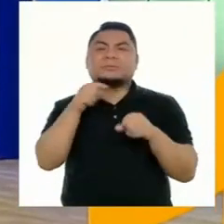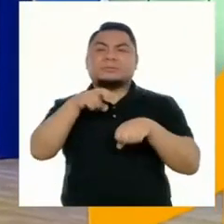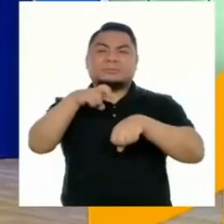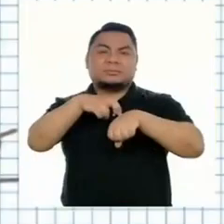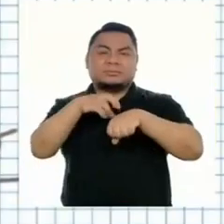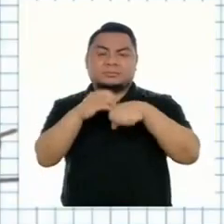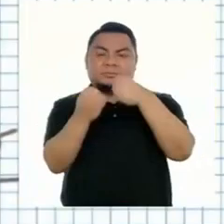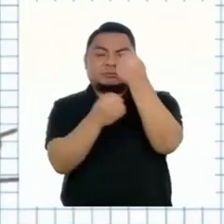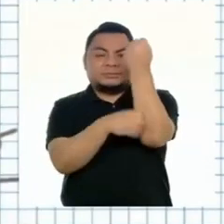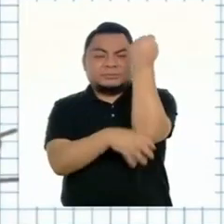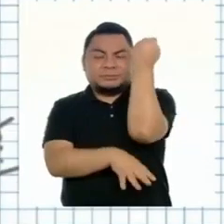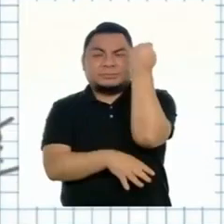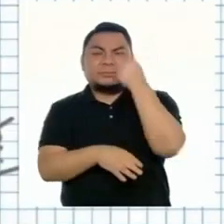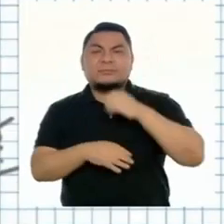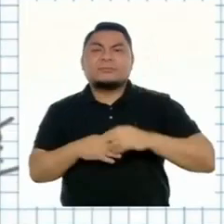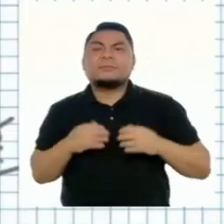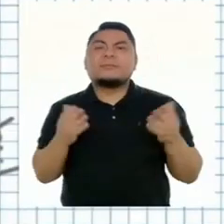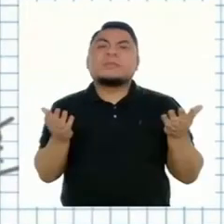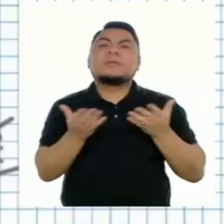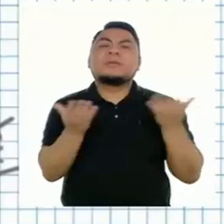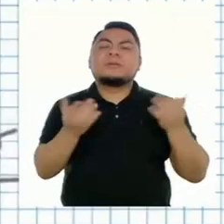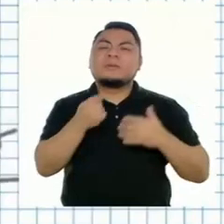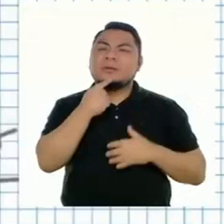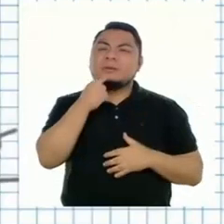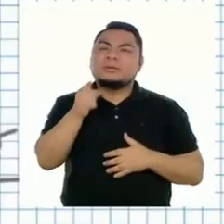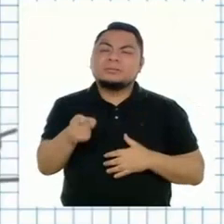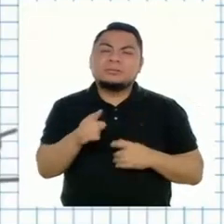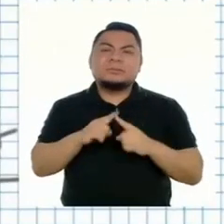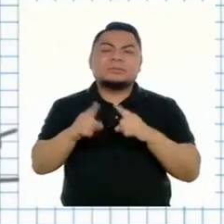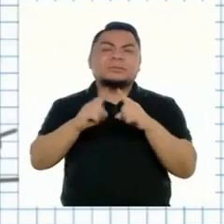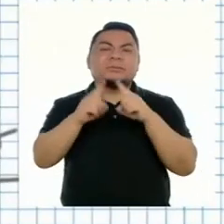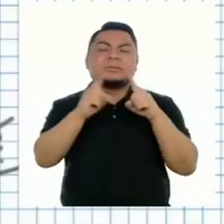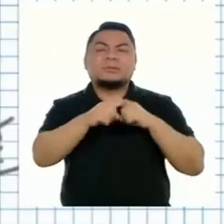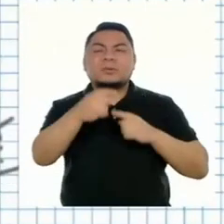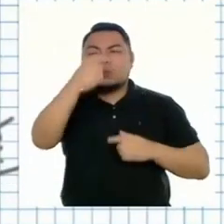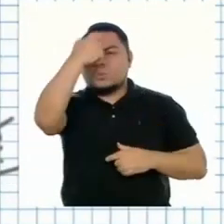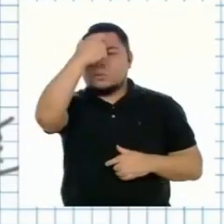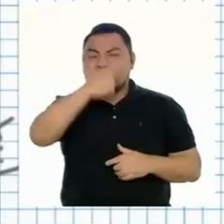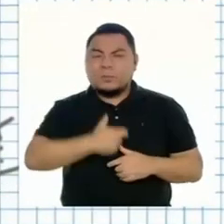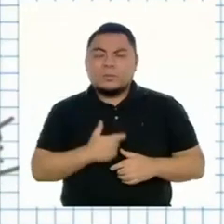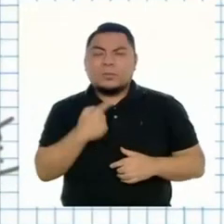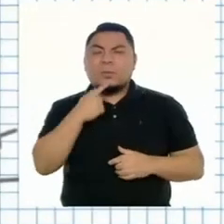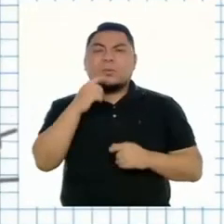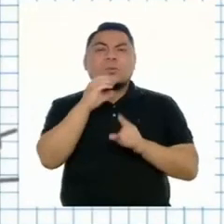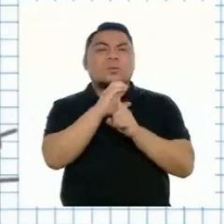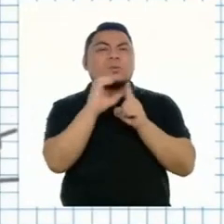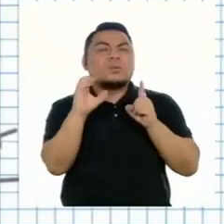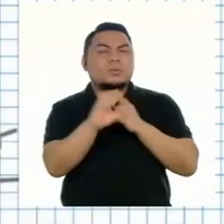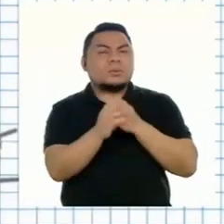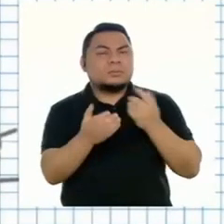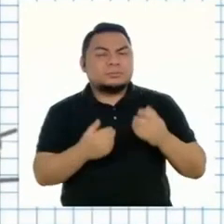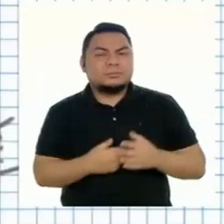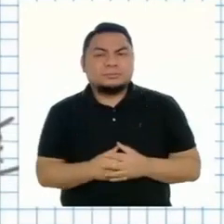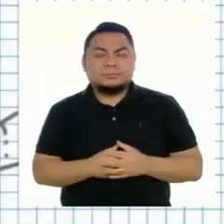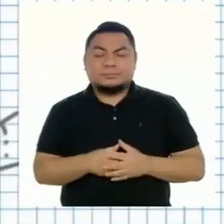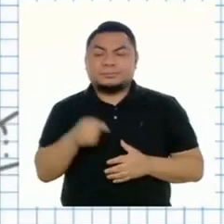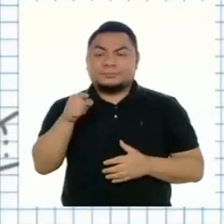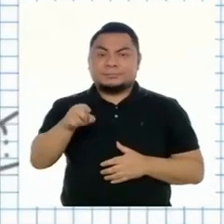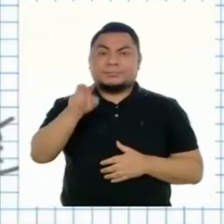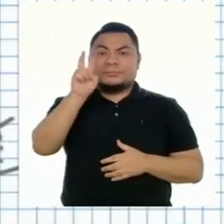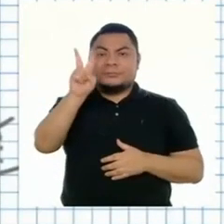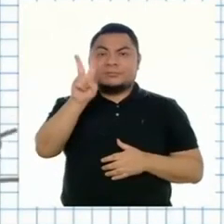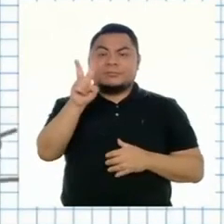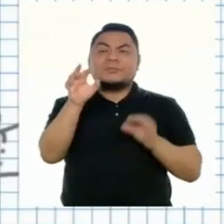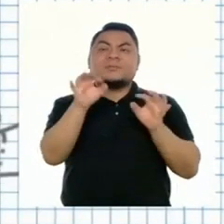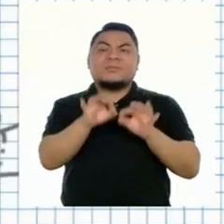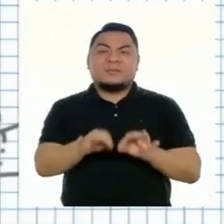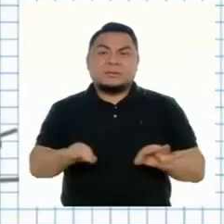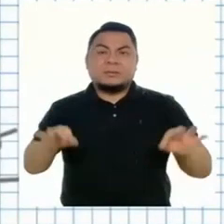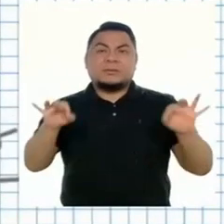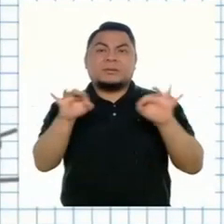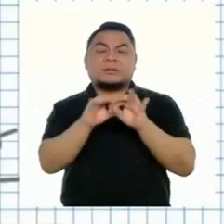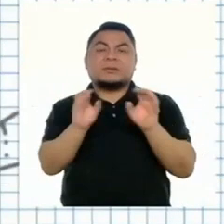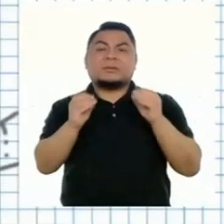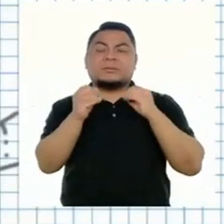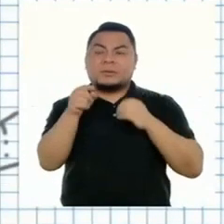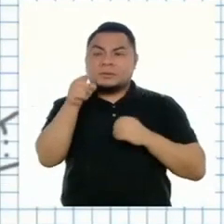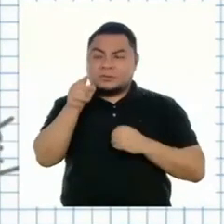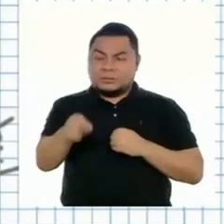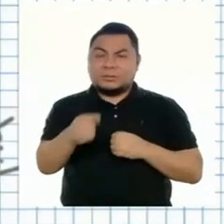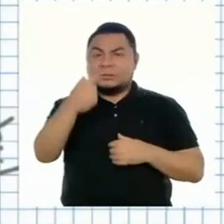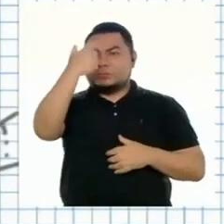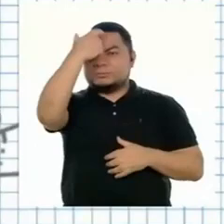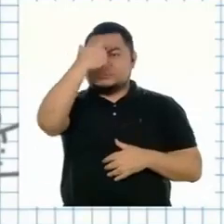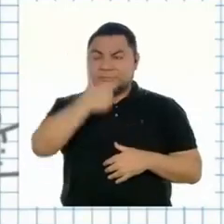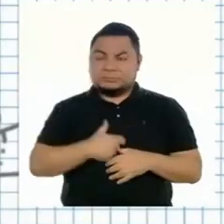raíces andinas. ¿Y dónde queda el papel de la diversidad humana o cultural? Estas dos son importantes, puesto